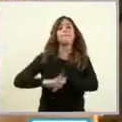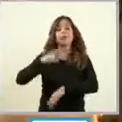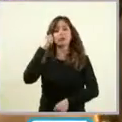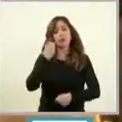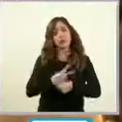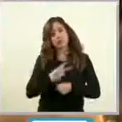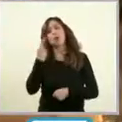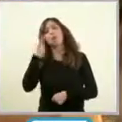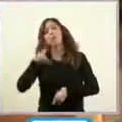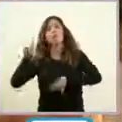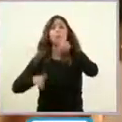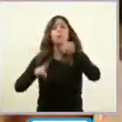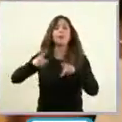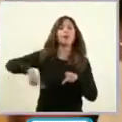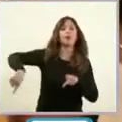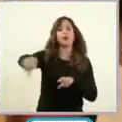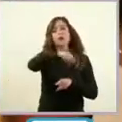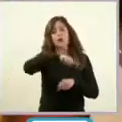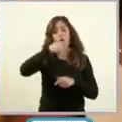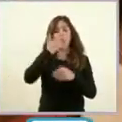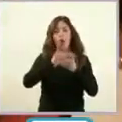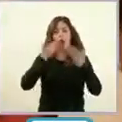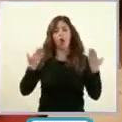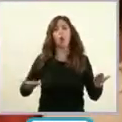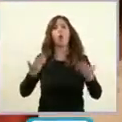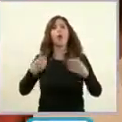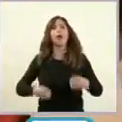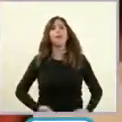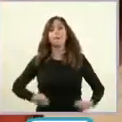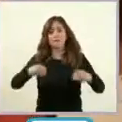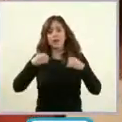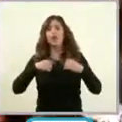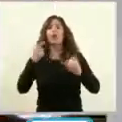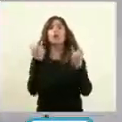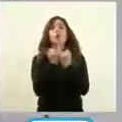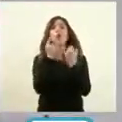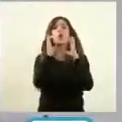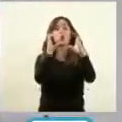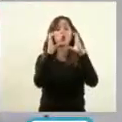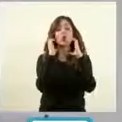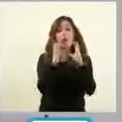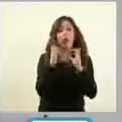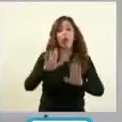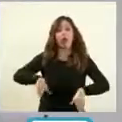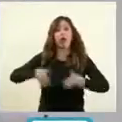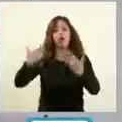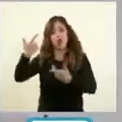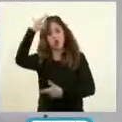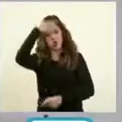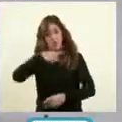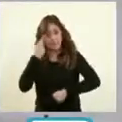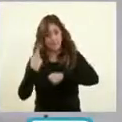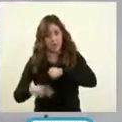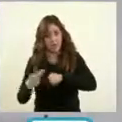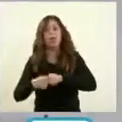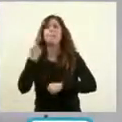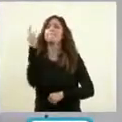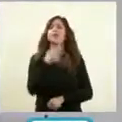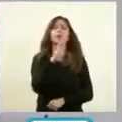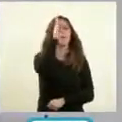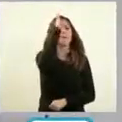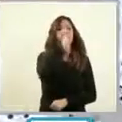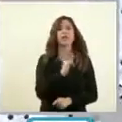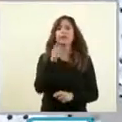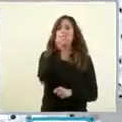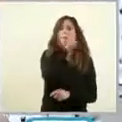otras condiciones, o sea, por Claro. la vida Seguridad. moderna, seguridad y ese tipo de Sí, cosas. exacto. Pero sí, o sea, la misa sigue siendo la misma que la